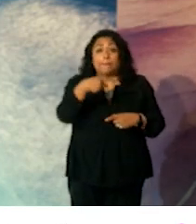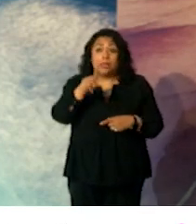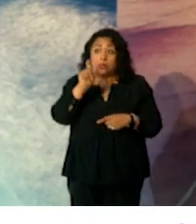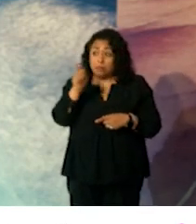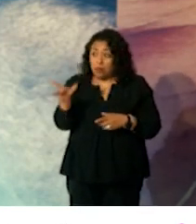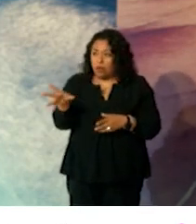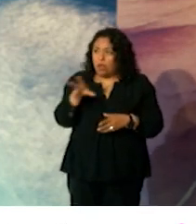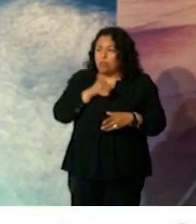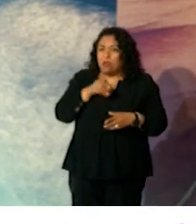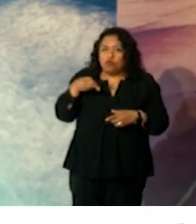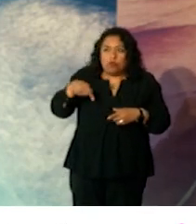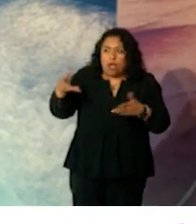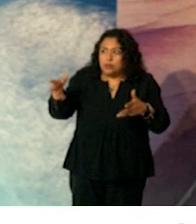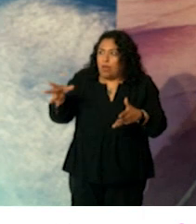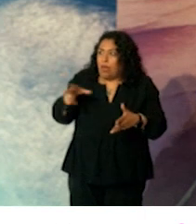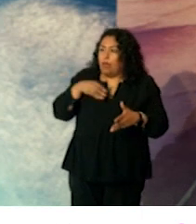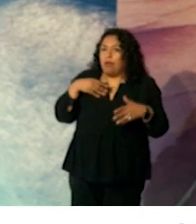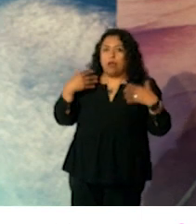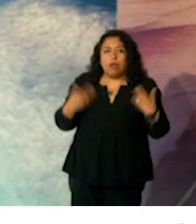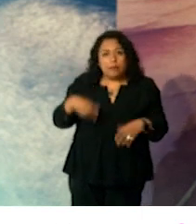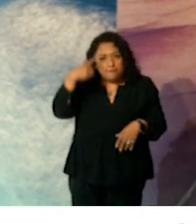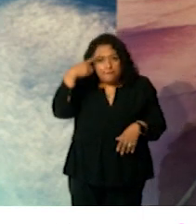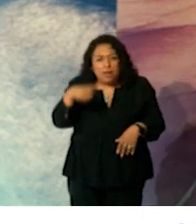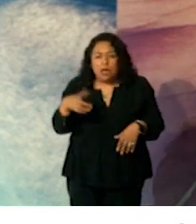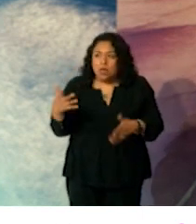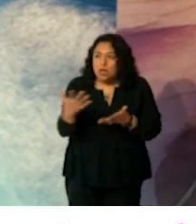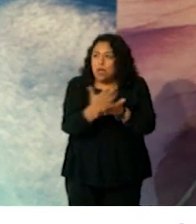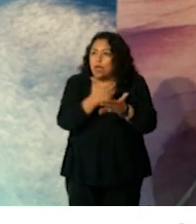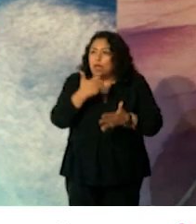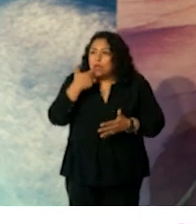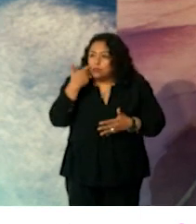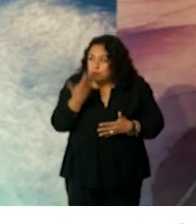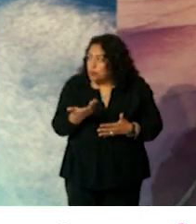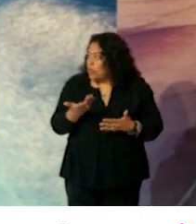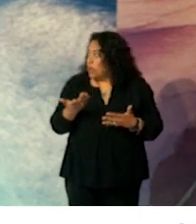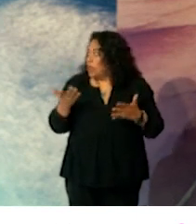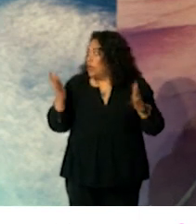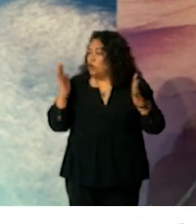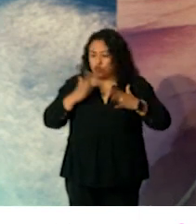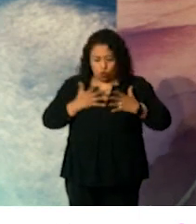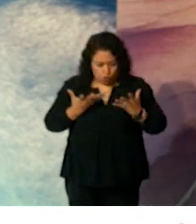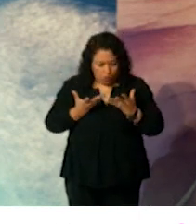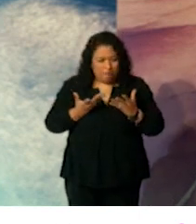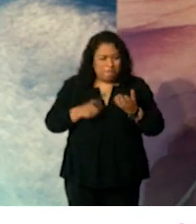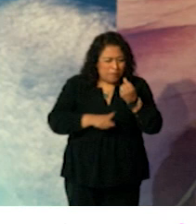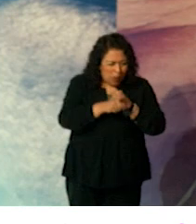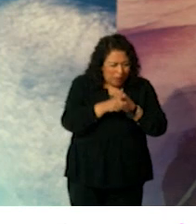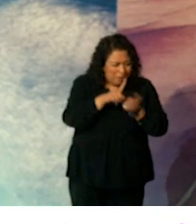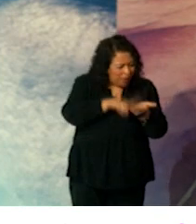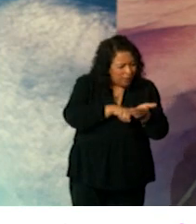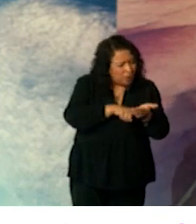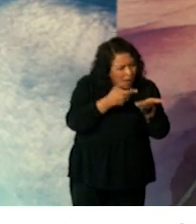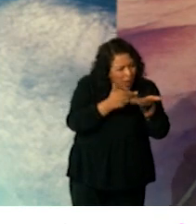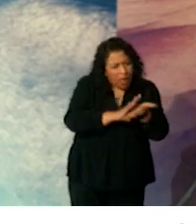nos contagian con sus acciones para agarrar estas ganas de pasar de ser parte del problema a ser parte de